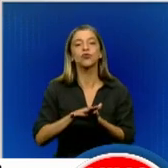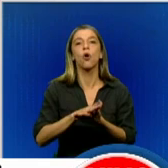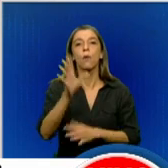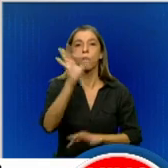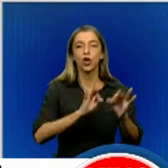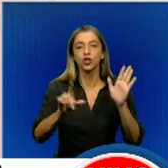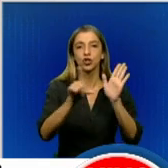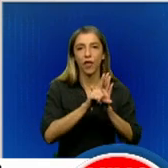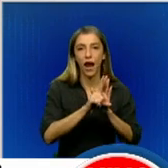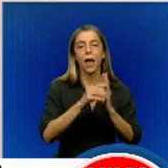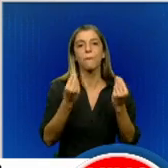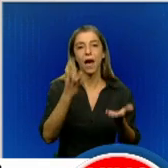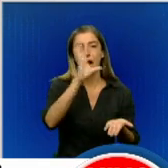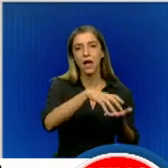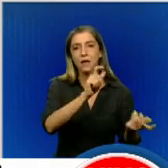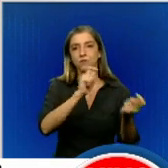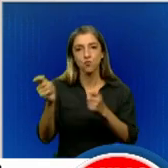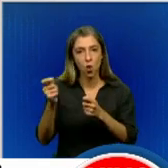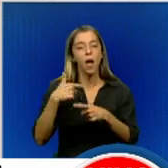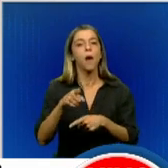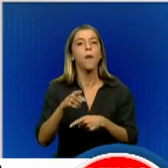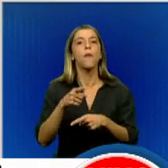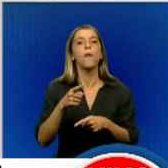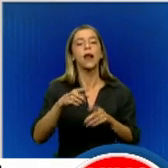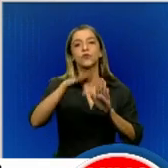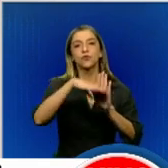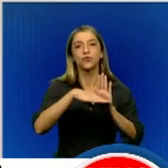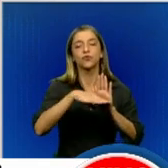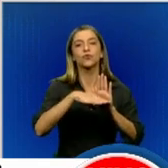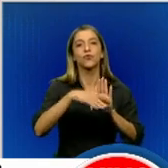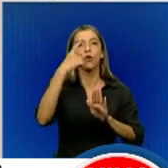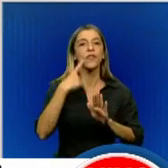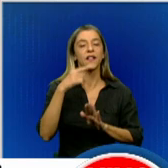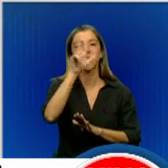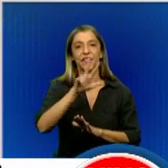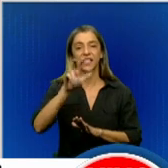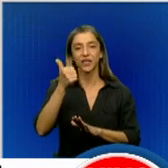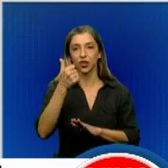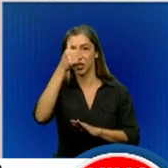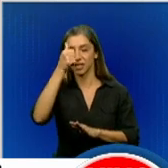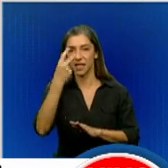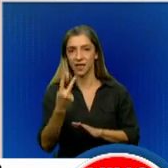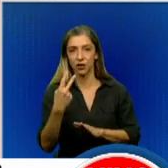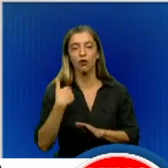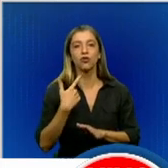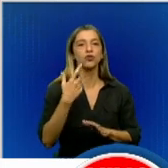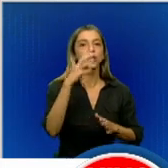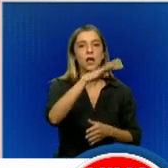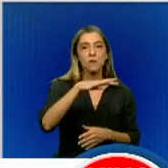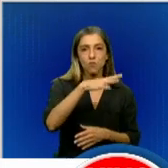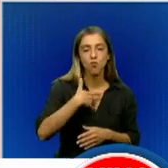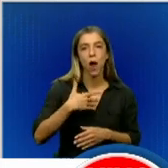correspondientes a orden del día 362 inmueble de la municipalidad de puerto